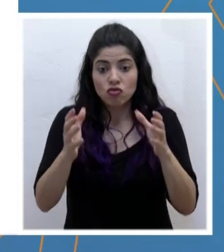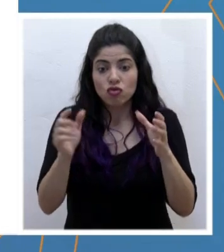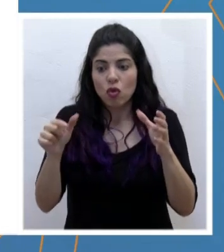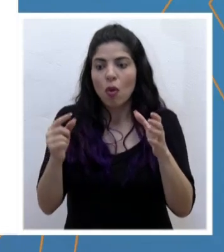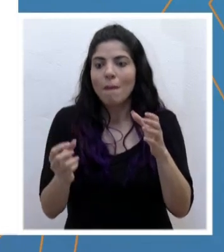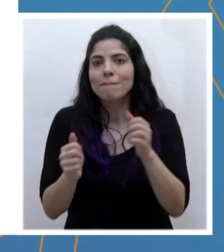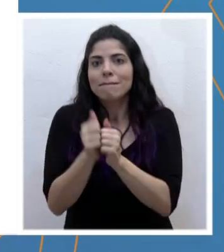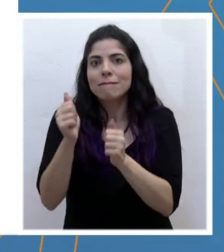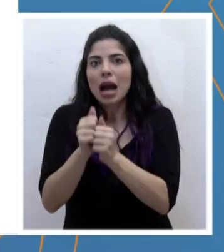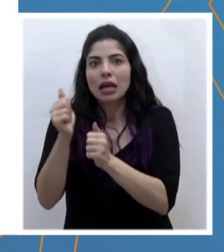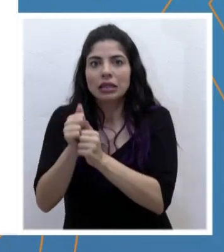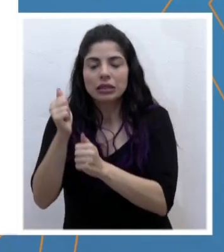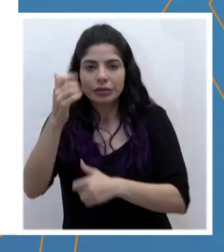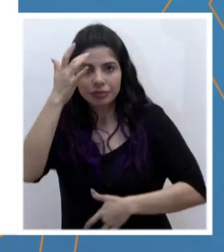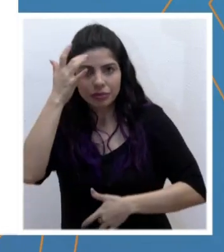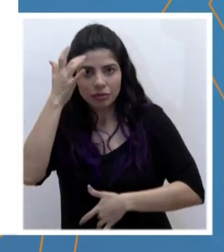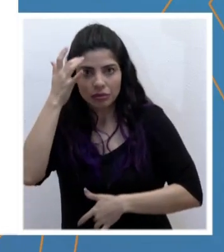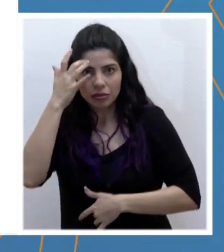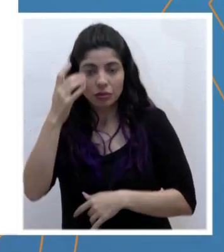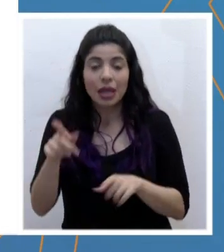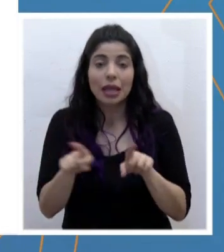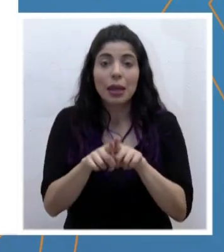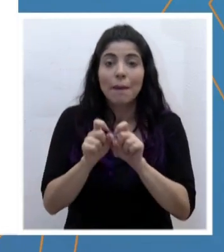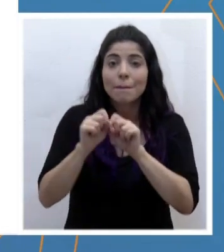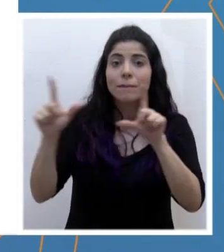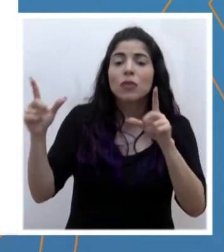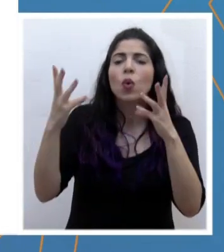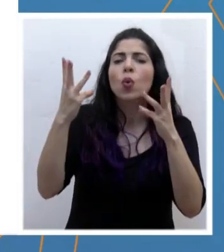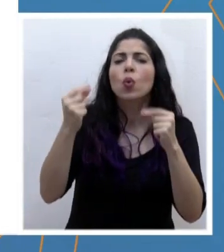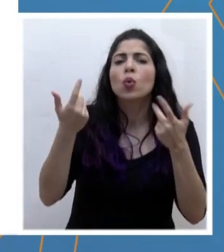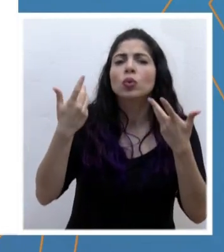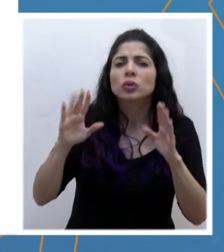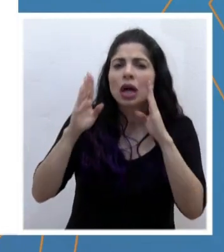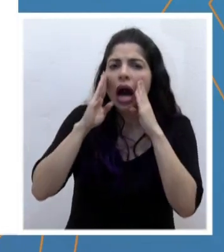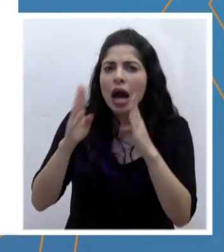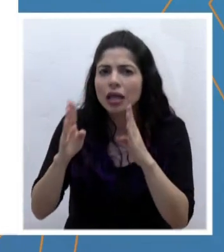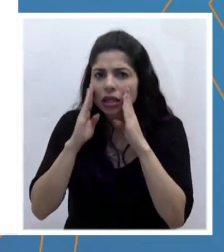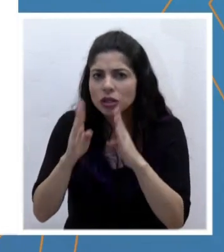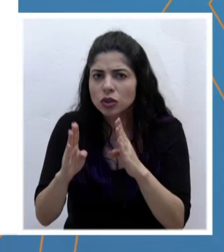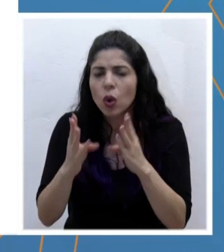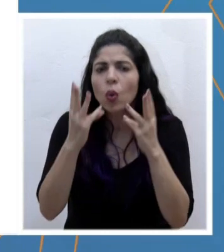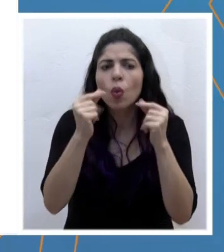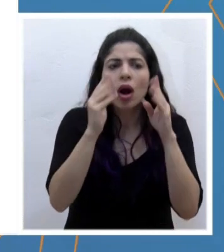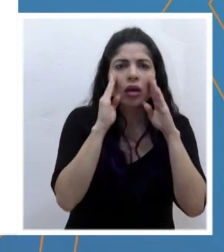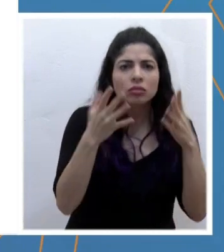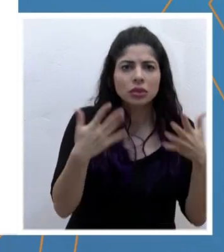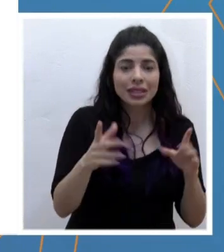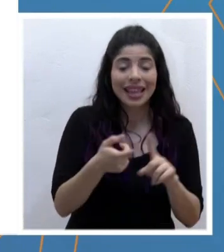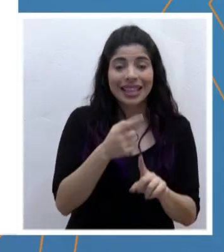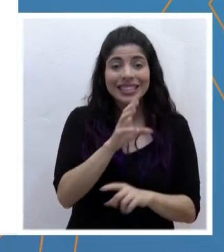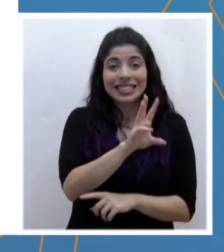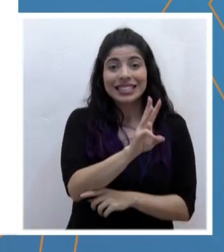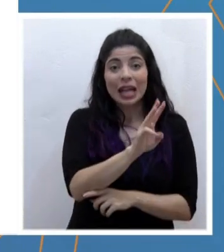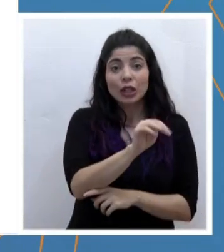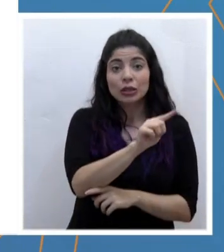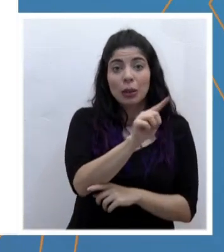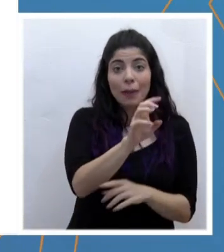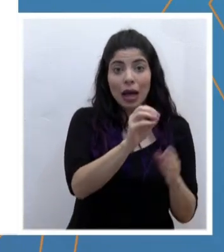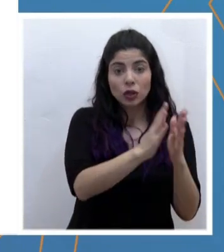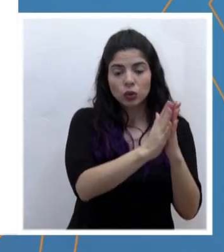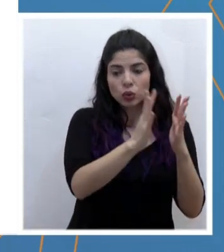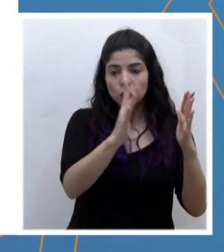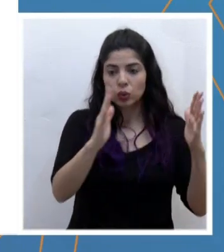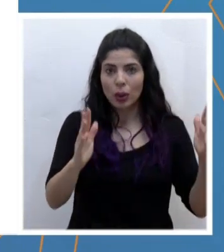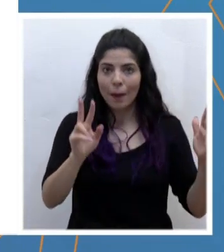En esta lámina también revisamos la cantidad de personas atendidas y el número de atenciones generadas desde el 6 de marzo hasta el 27 de